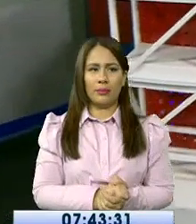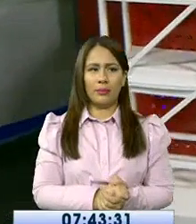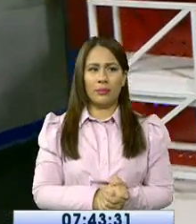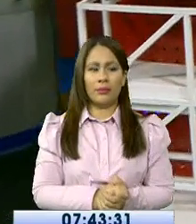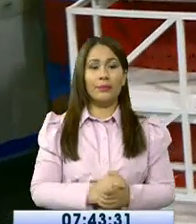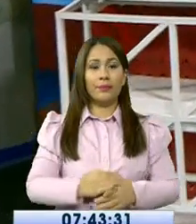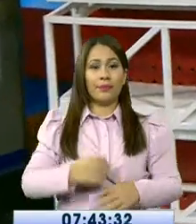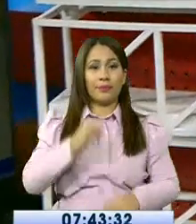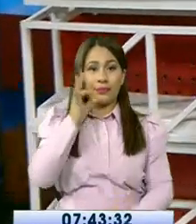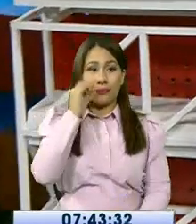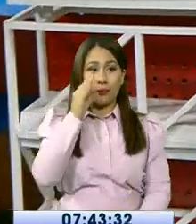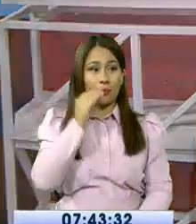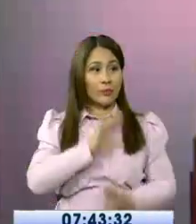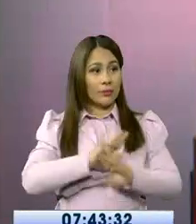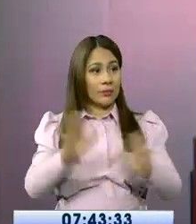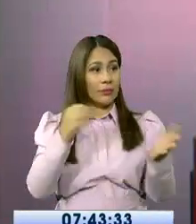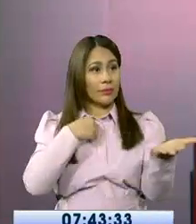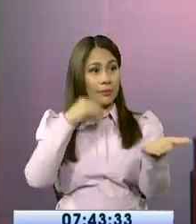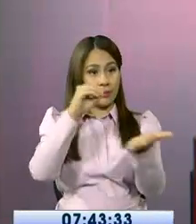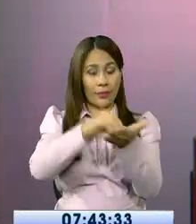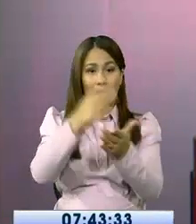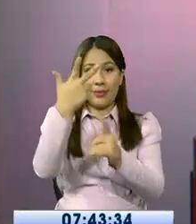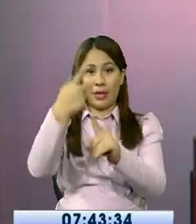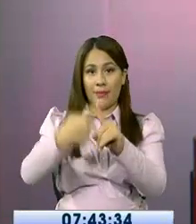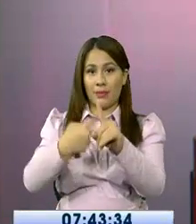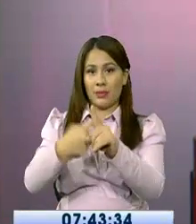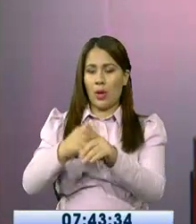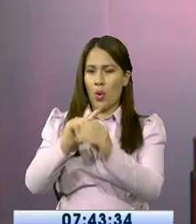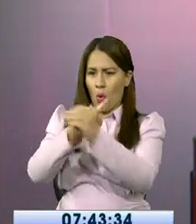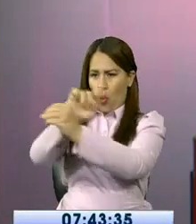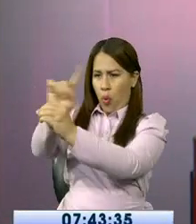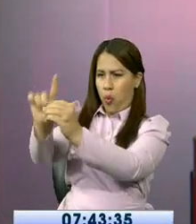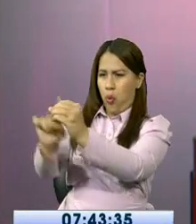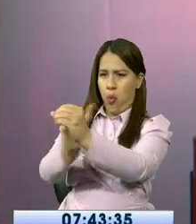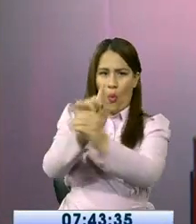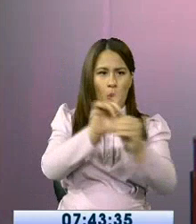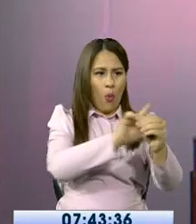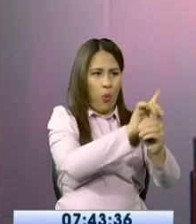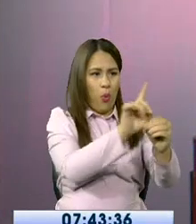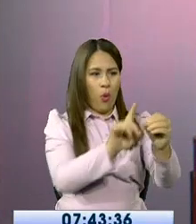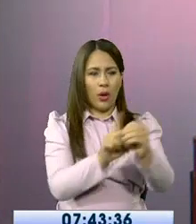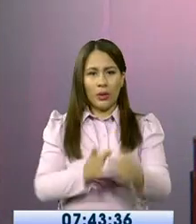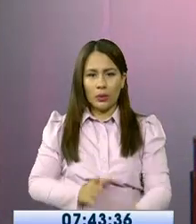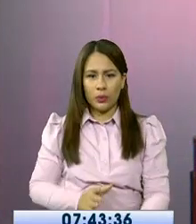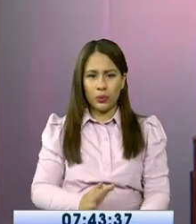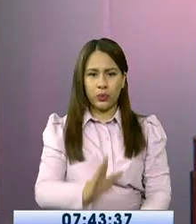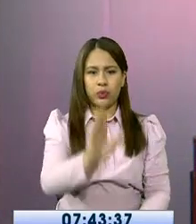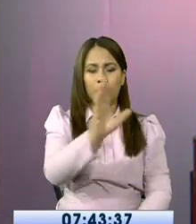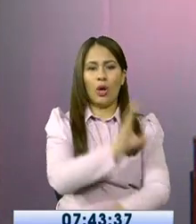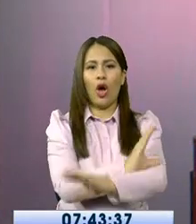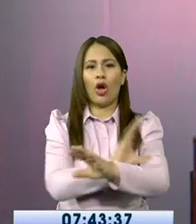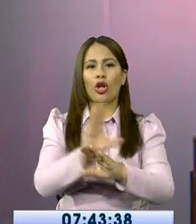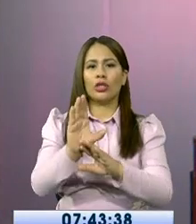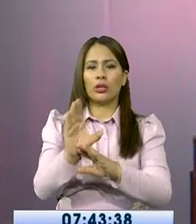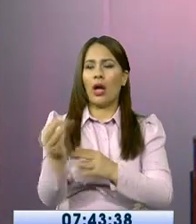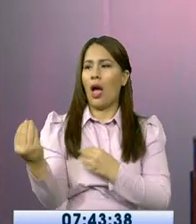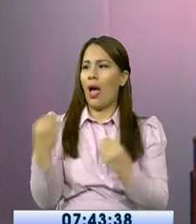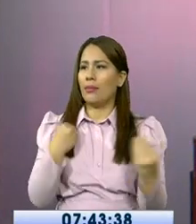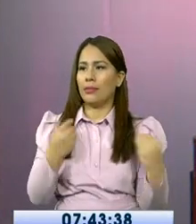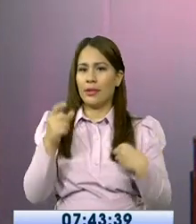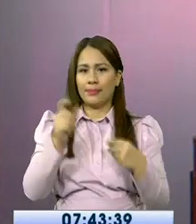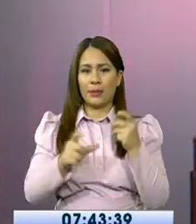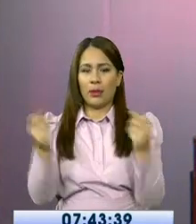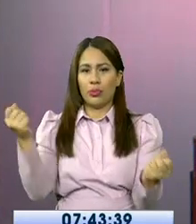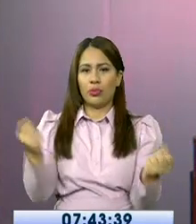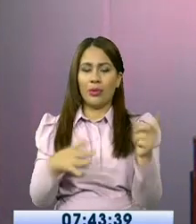La ATM colocó desde hace 3 meses varios radares en la vía a la costa y según su director de operaciones, los accidentes de